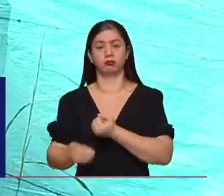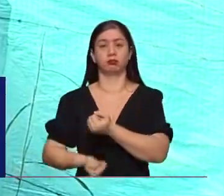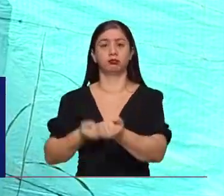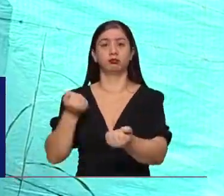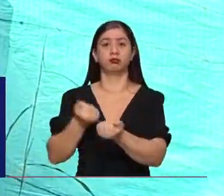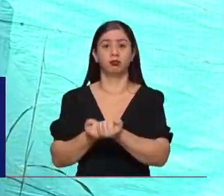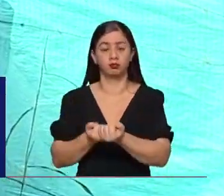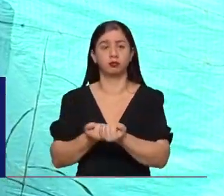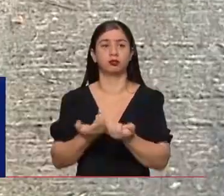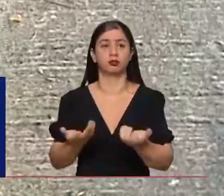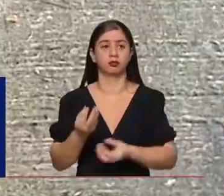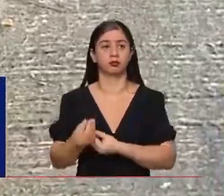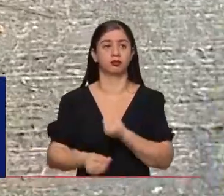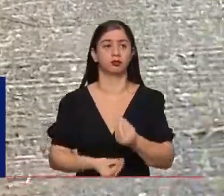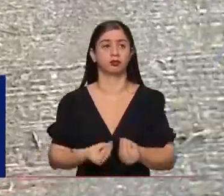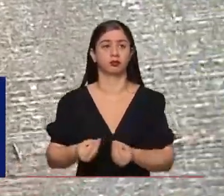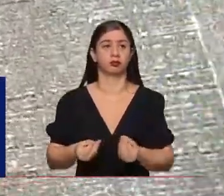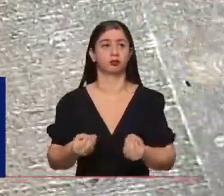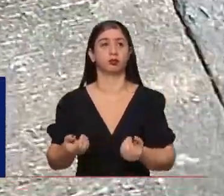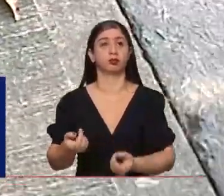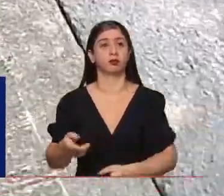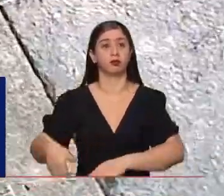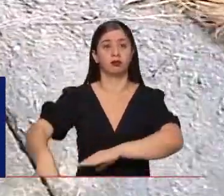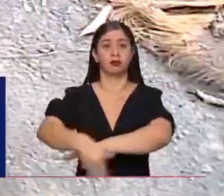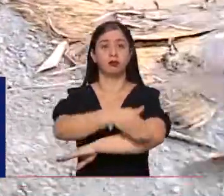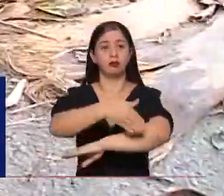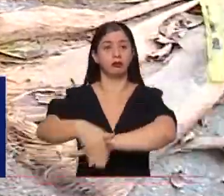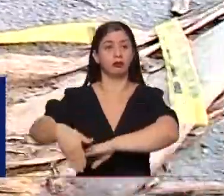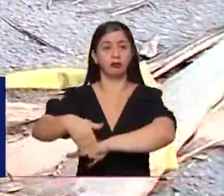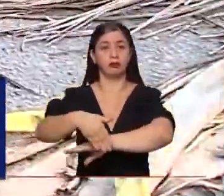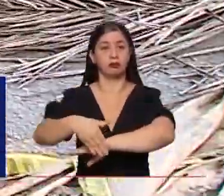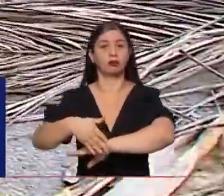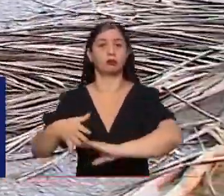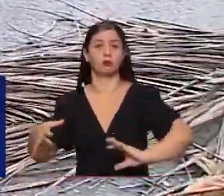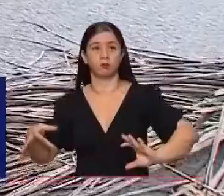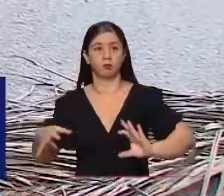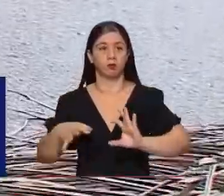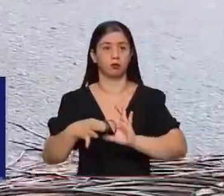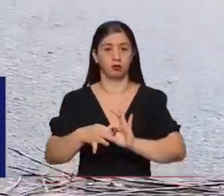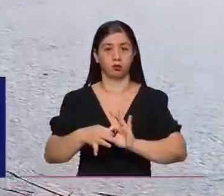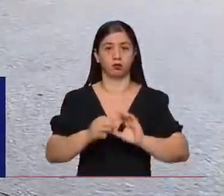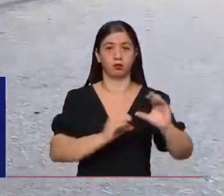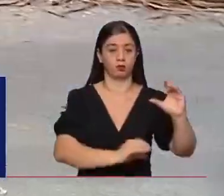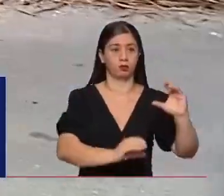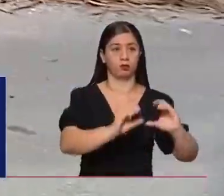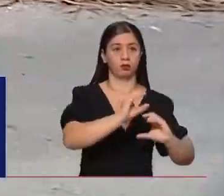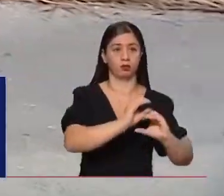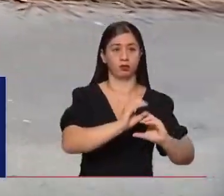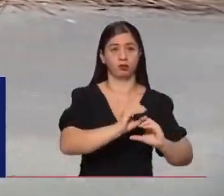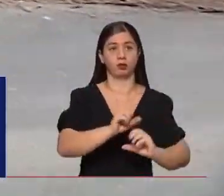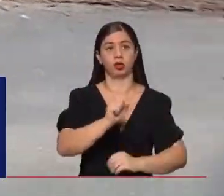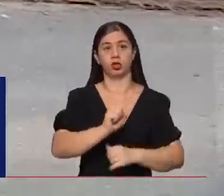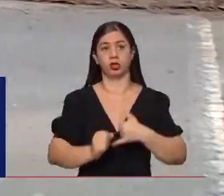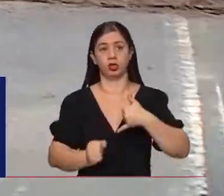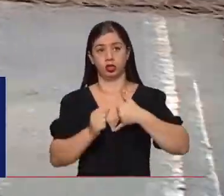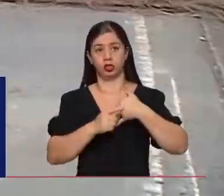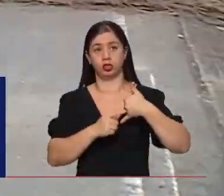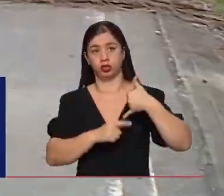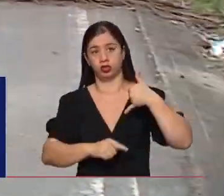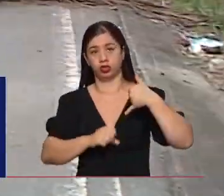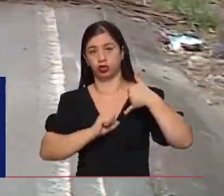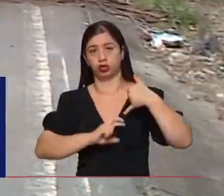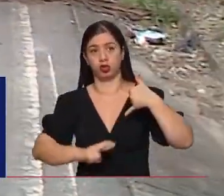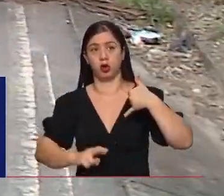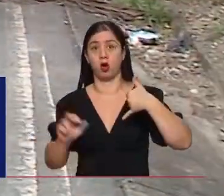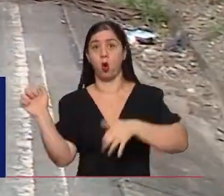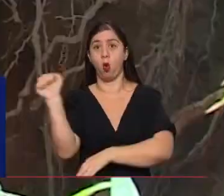autoridades locales y regionales porque esta vía les permite comunicarse con el departamento del Cauca y el sur del país. Una volqueta